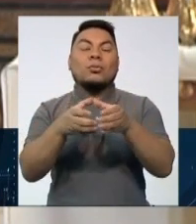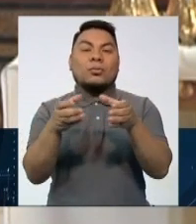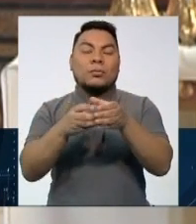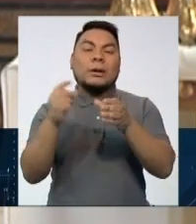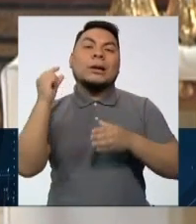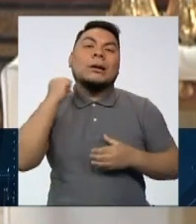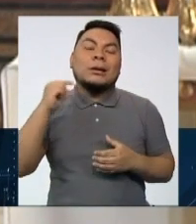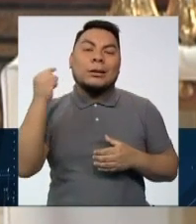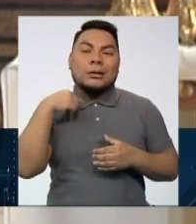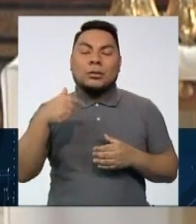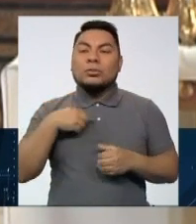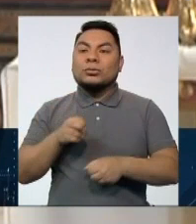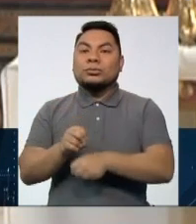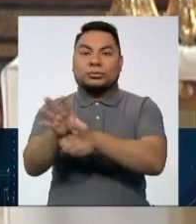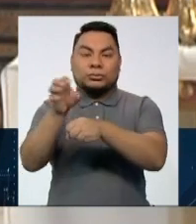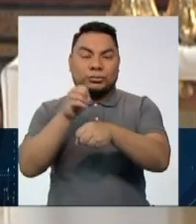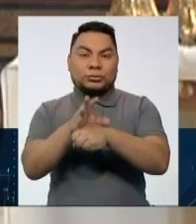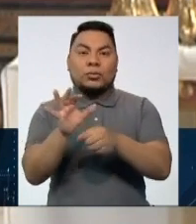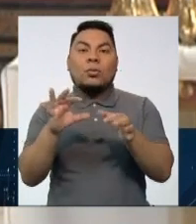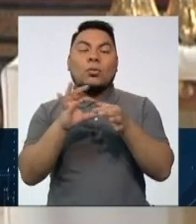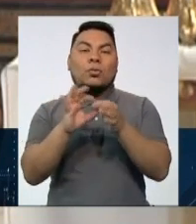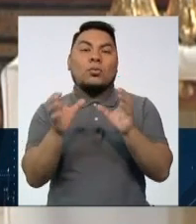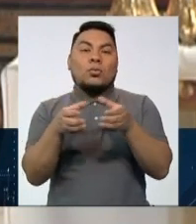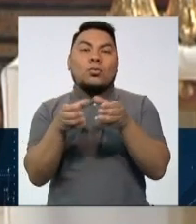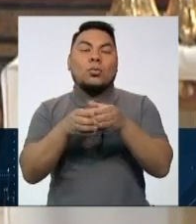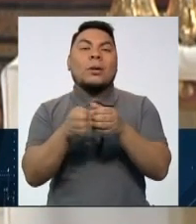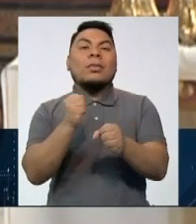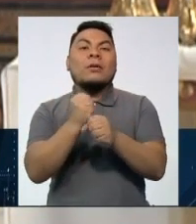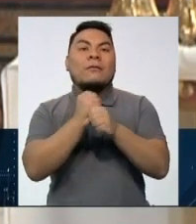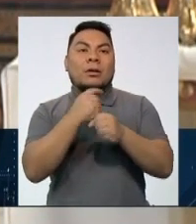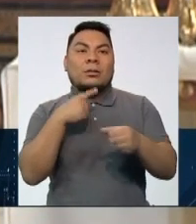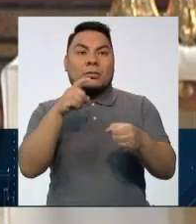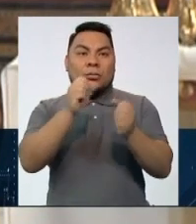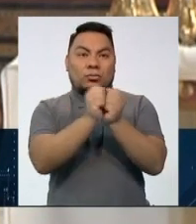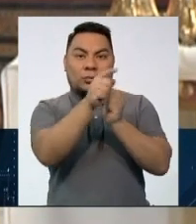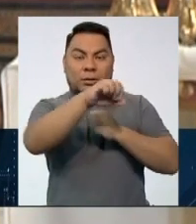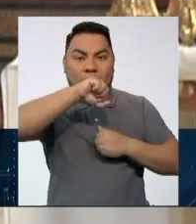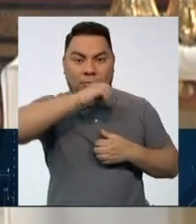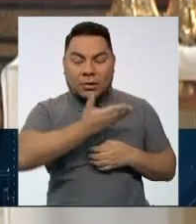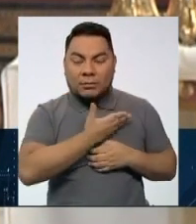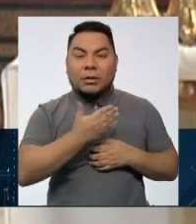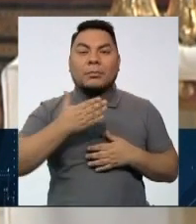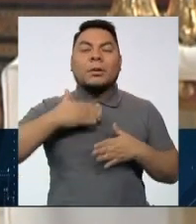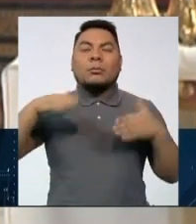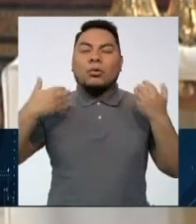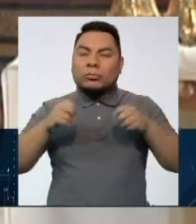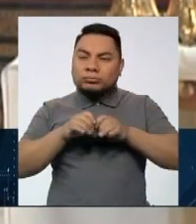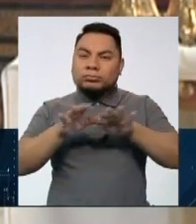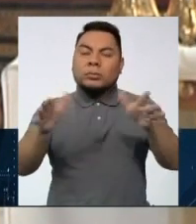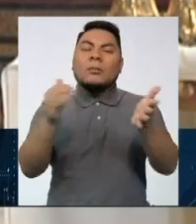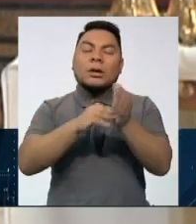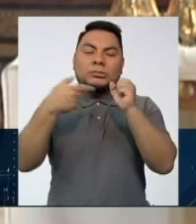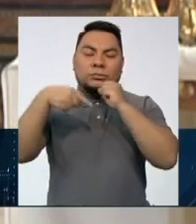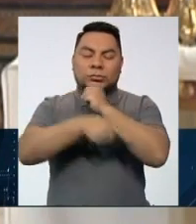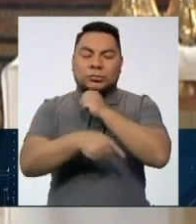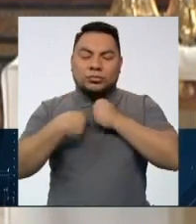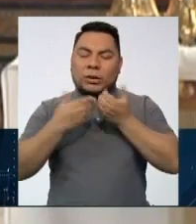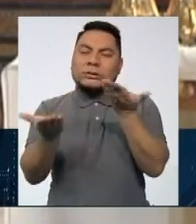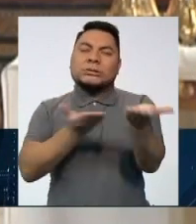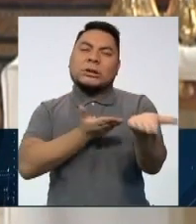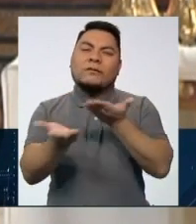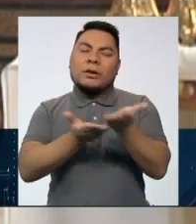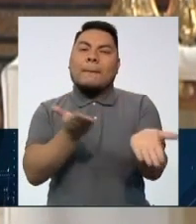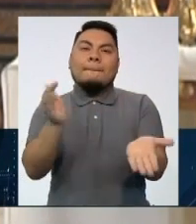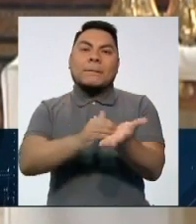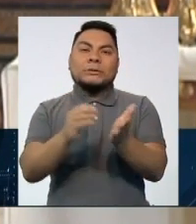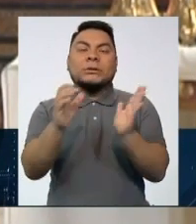cardenales, asesores suyos inmediatos, para ampliar y profundizar aún más mi servicio a